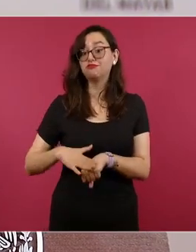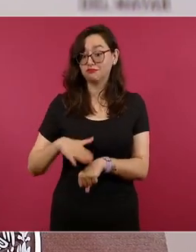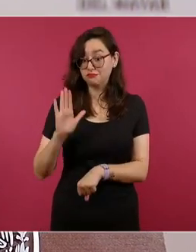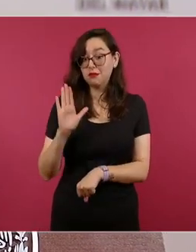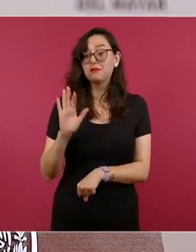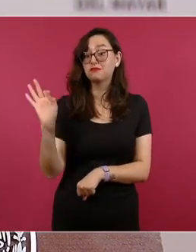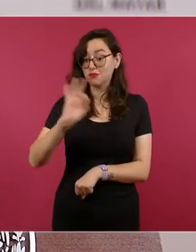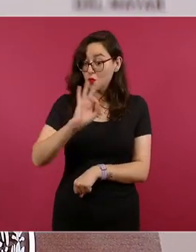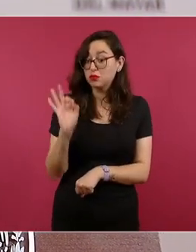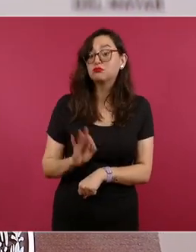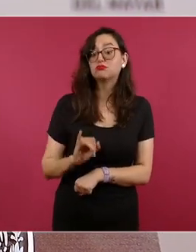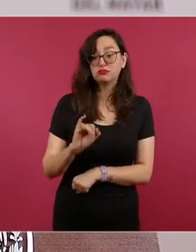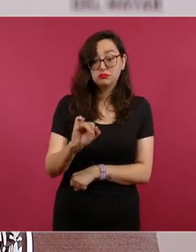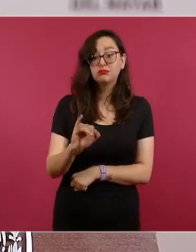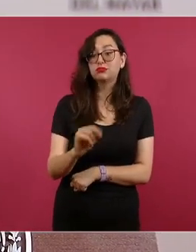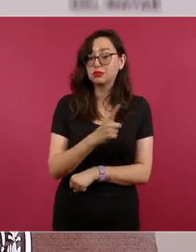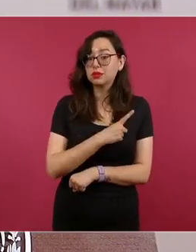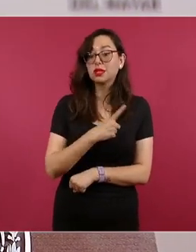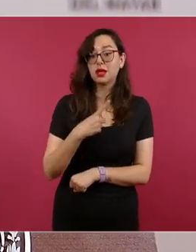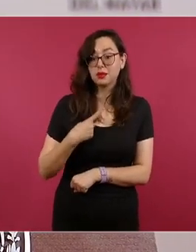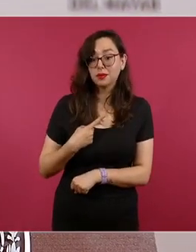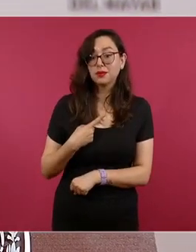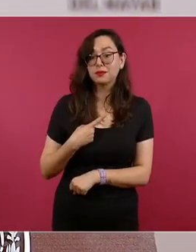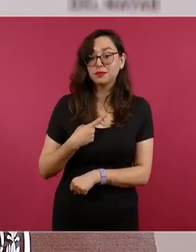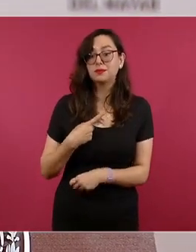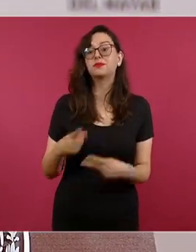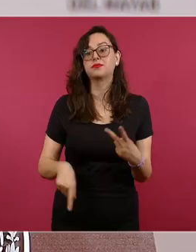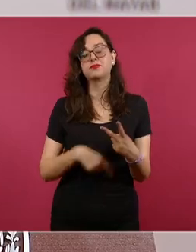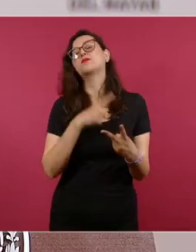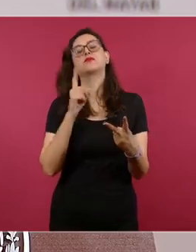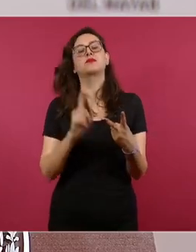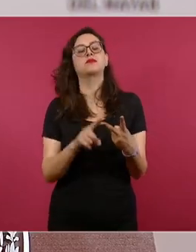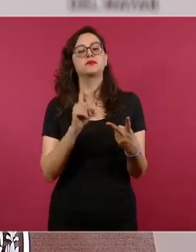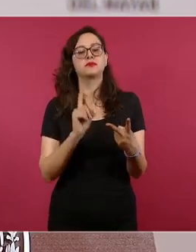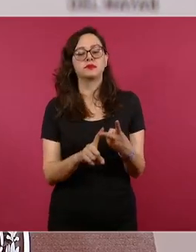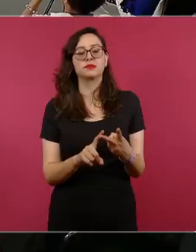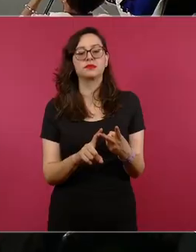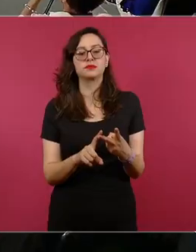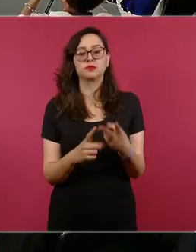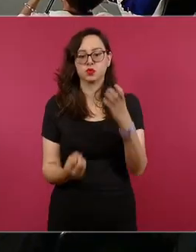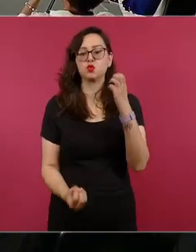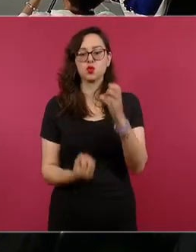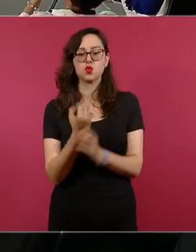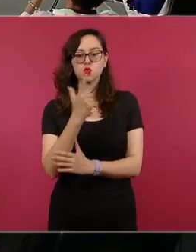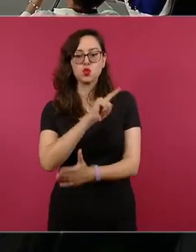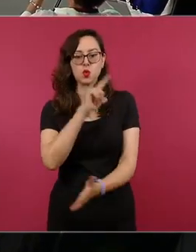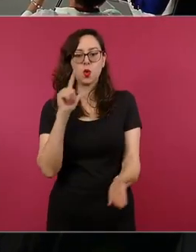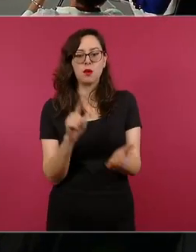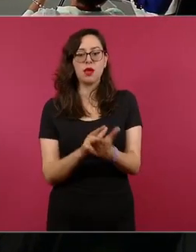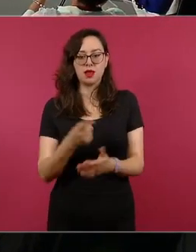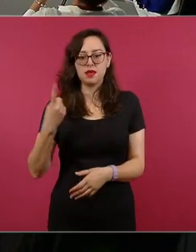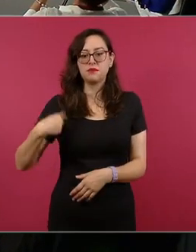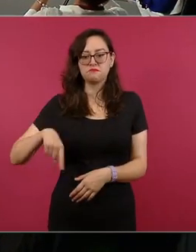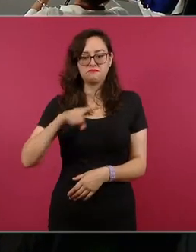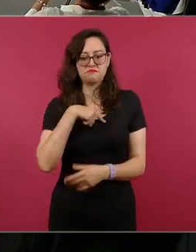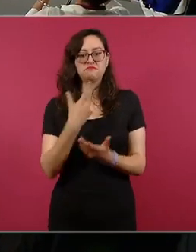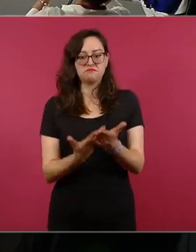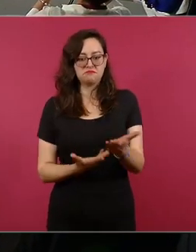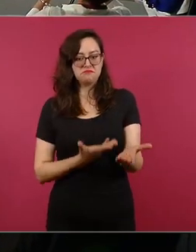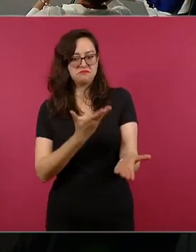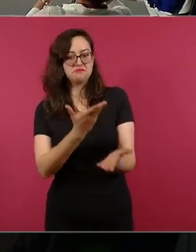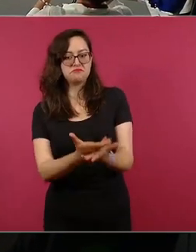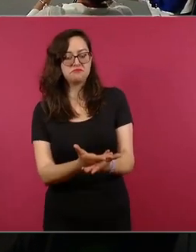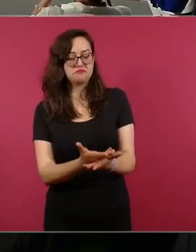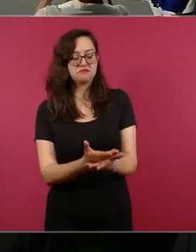Lo que también logra el Fondo de Pensiones para el Bienestar a la hora de pasar los recursos ya de las AFORES al IMSS y ahora de